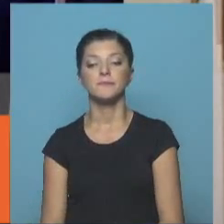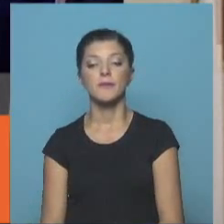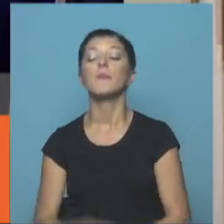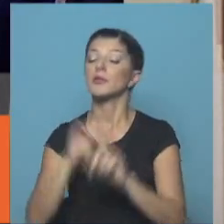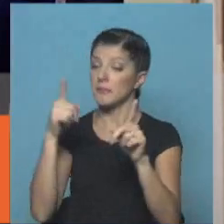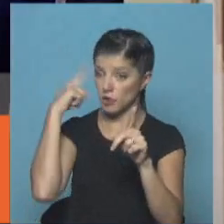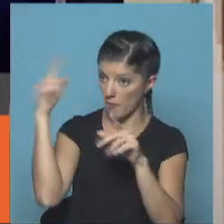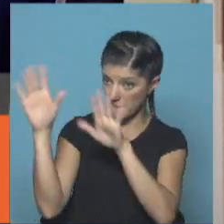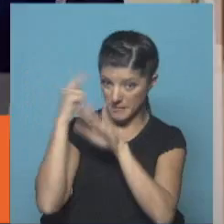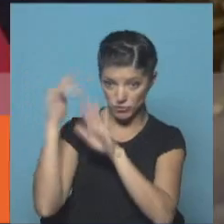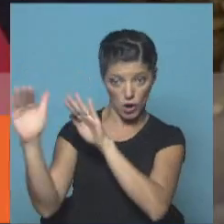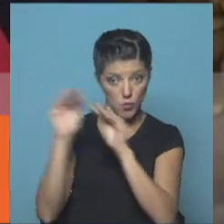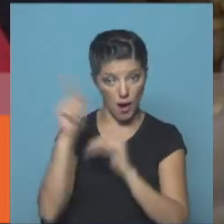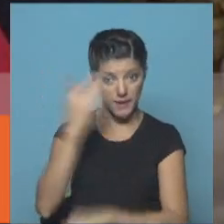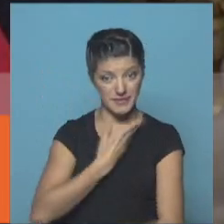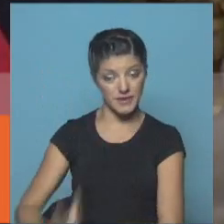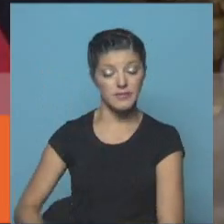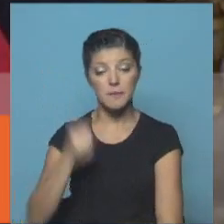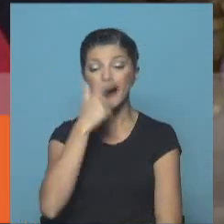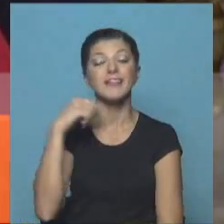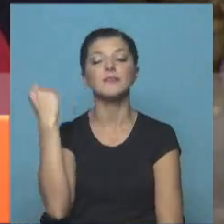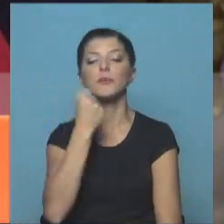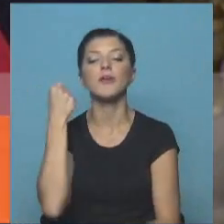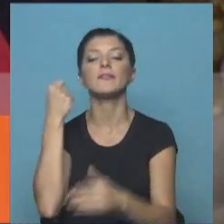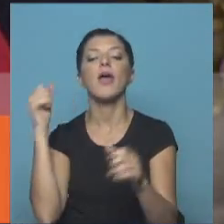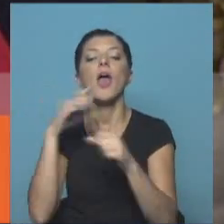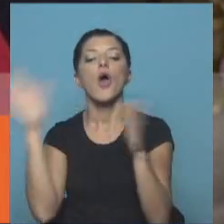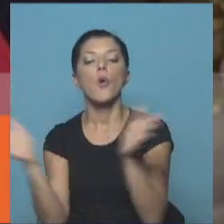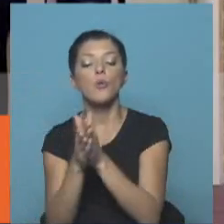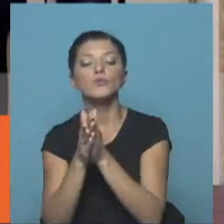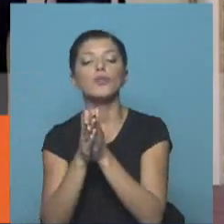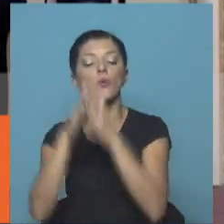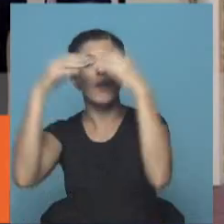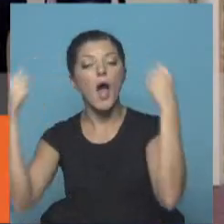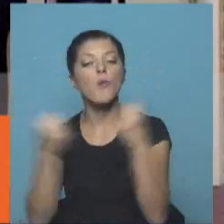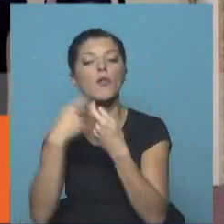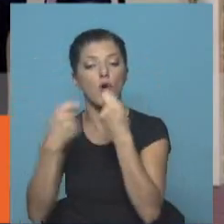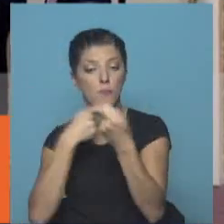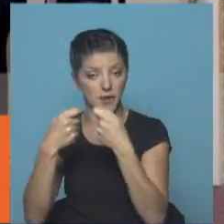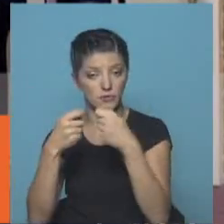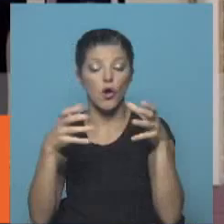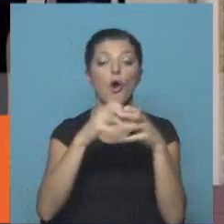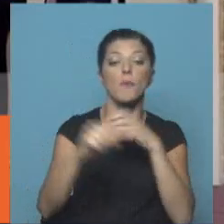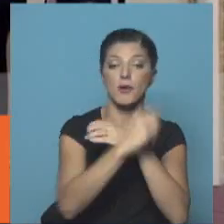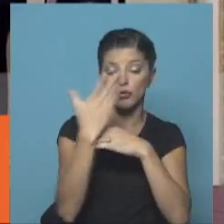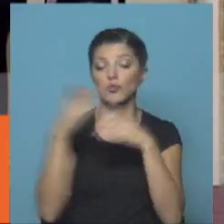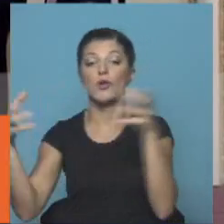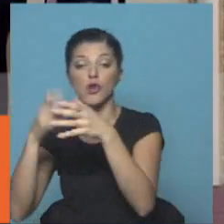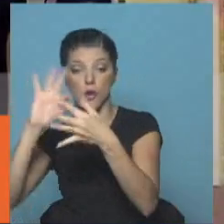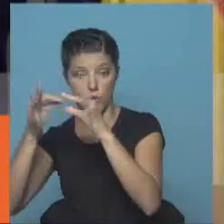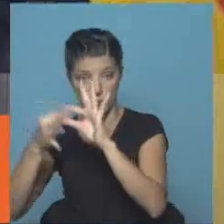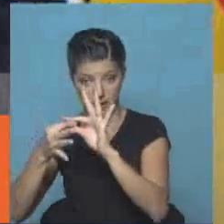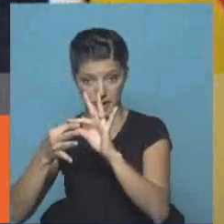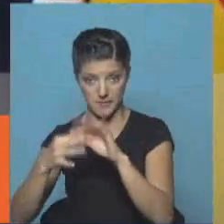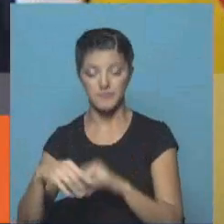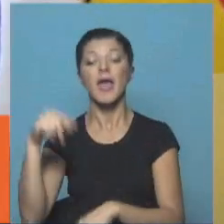con Mauricio Macri en la necesidad de trabajar por un acuerdo comercial entre la Unión Europea y el Mercosur. La jefa política del país